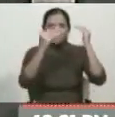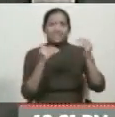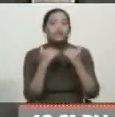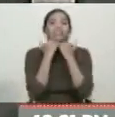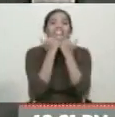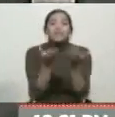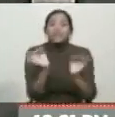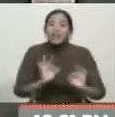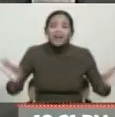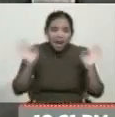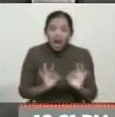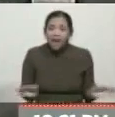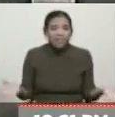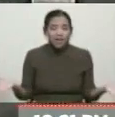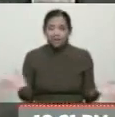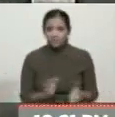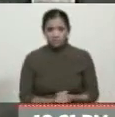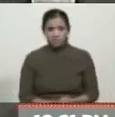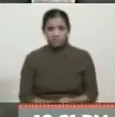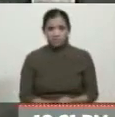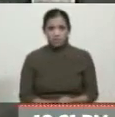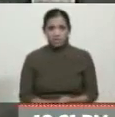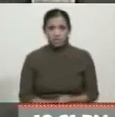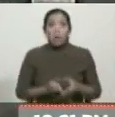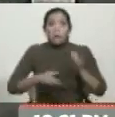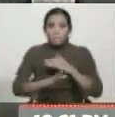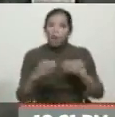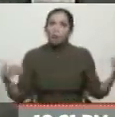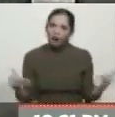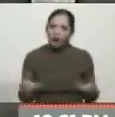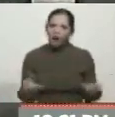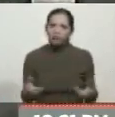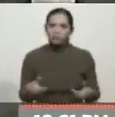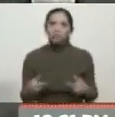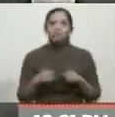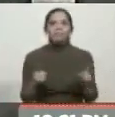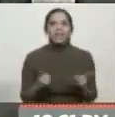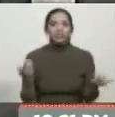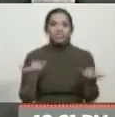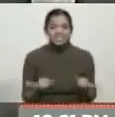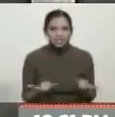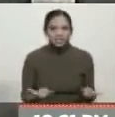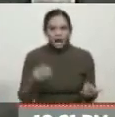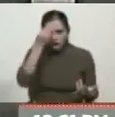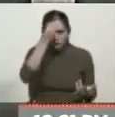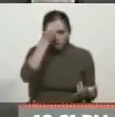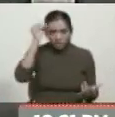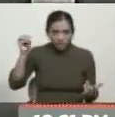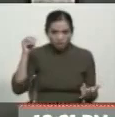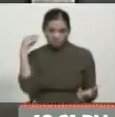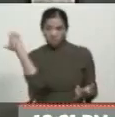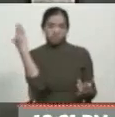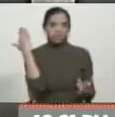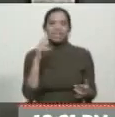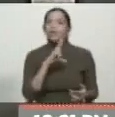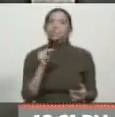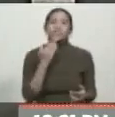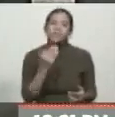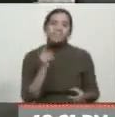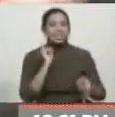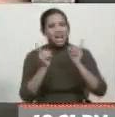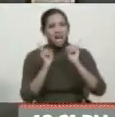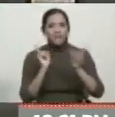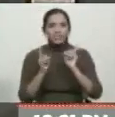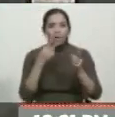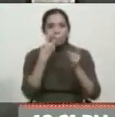absolutamente nada, compadre. Vamos a echarle bola, pero sácate el gen burócrata que tiene, que no te permite a veces ver